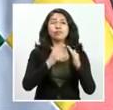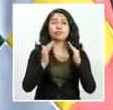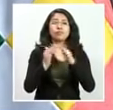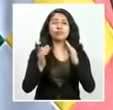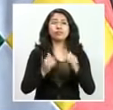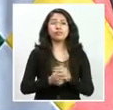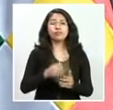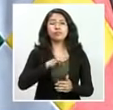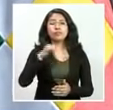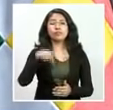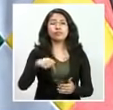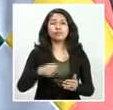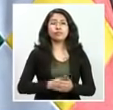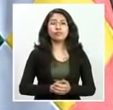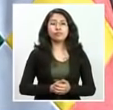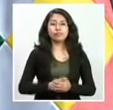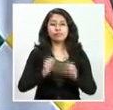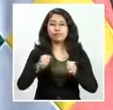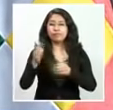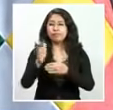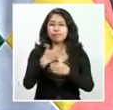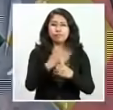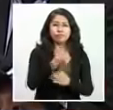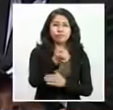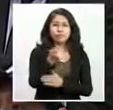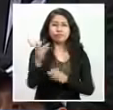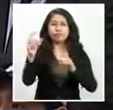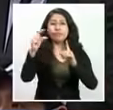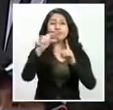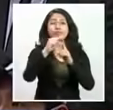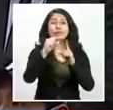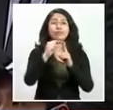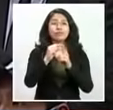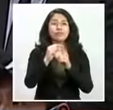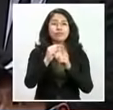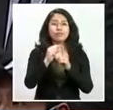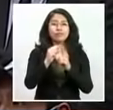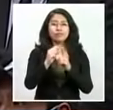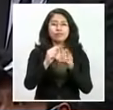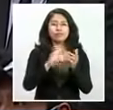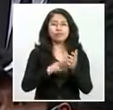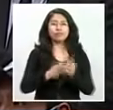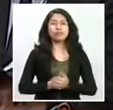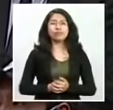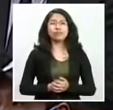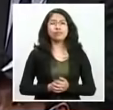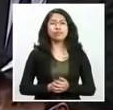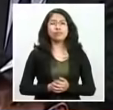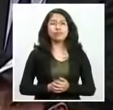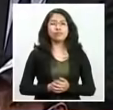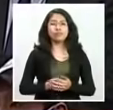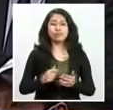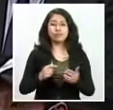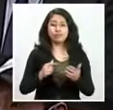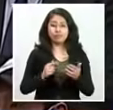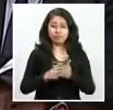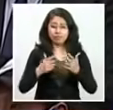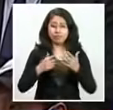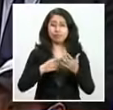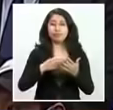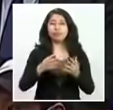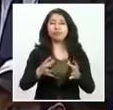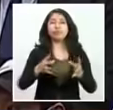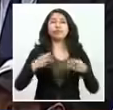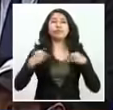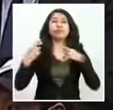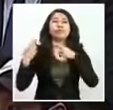para compartir unas palabras que guardan relación con esta alta investidura con la que he